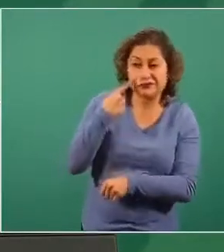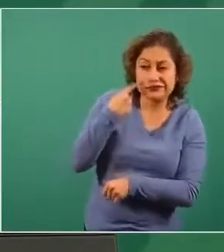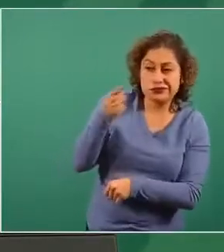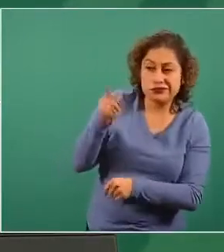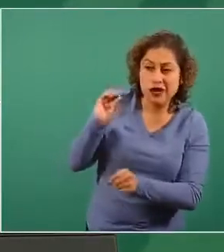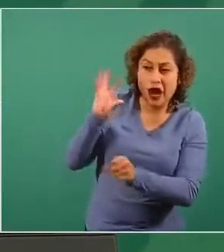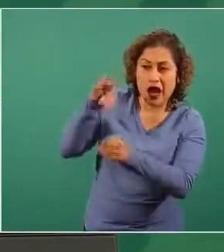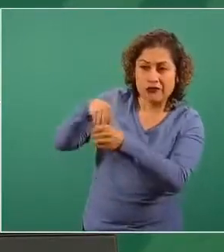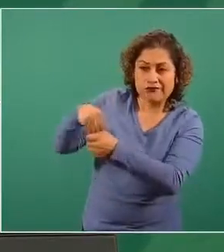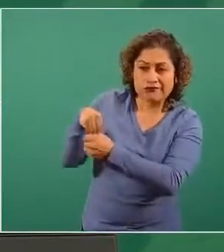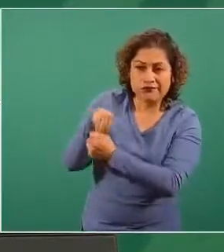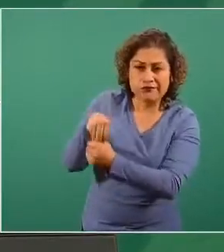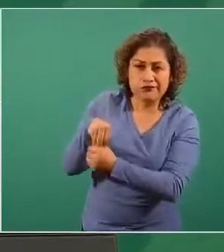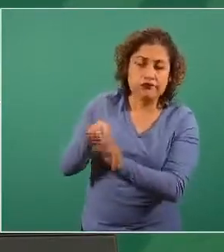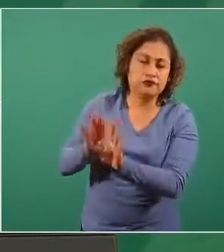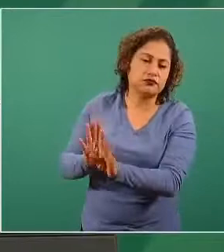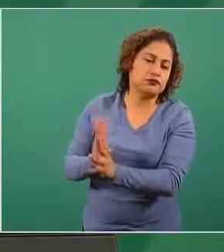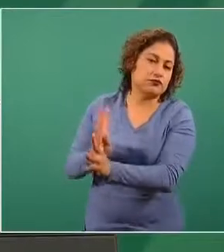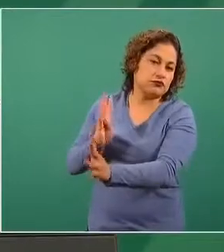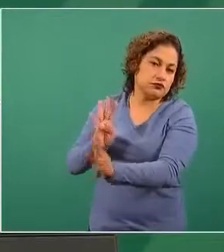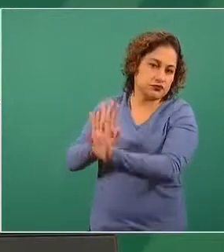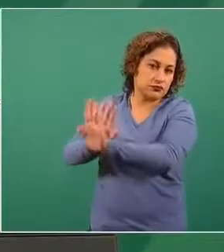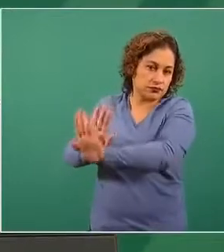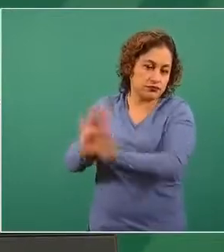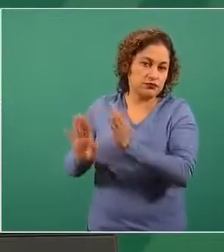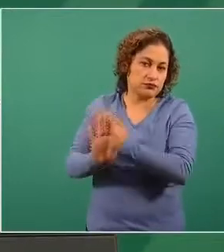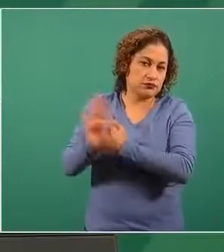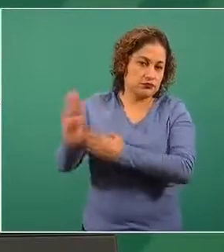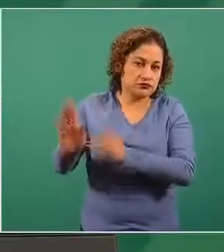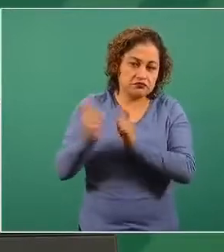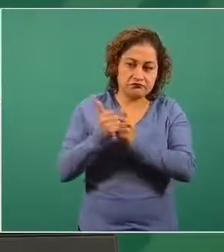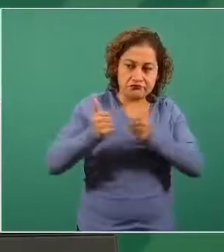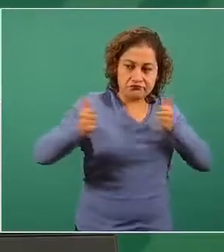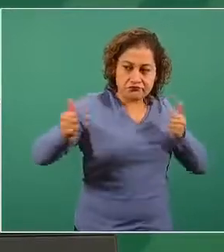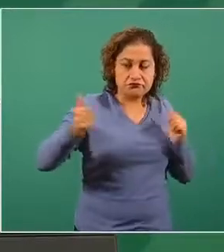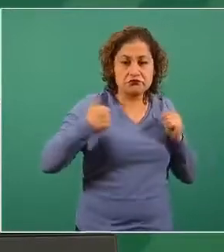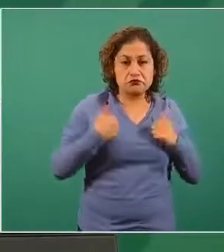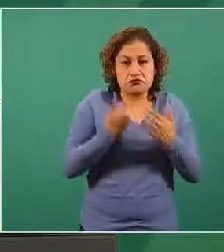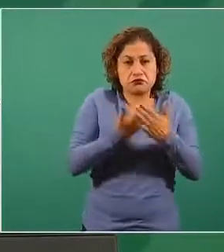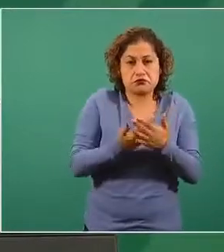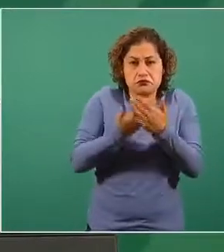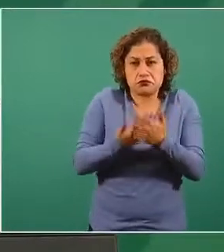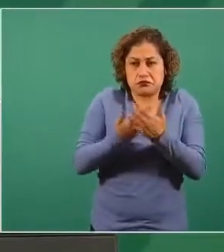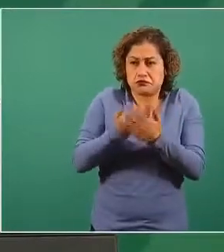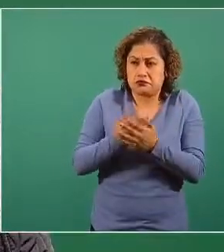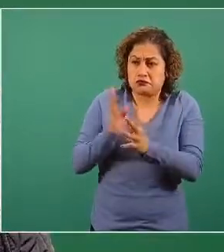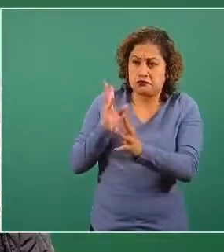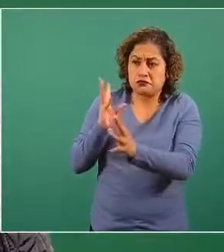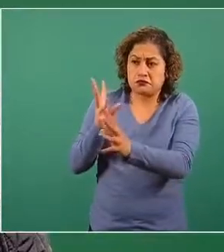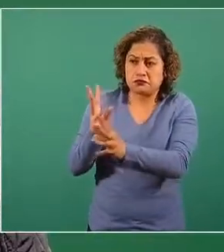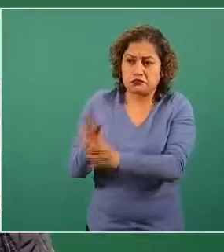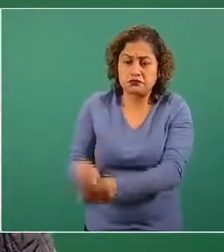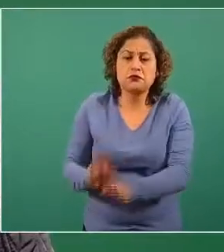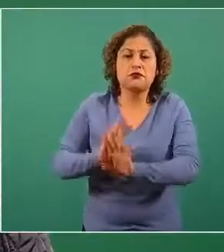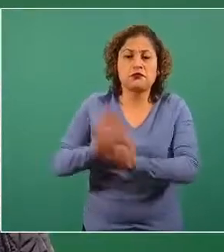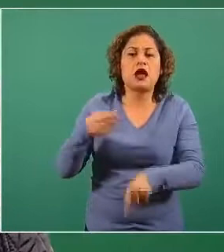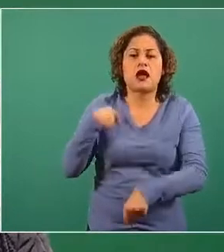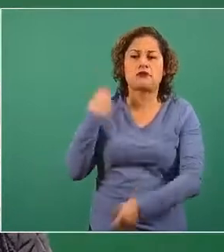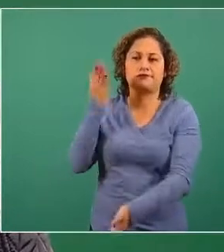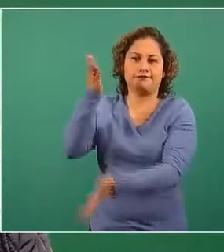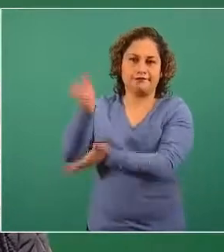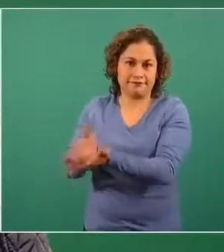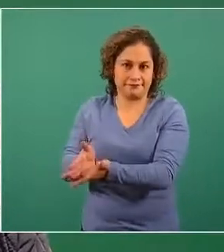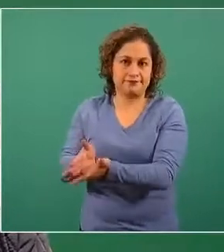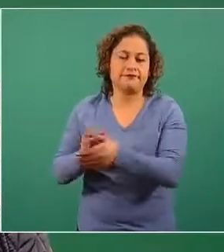caso también tomar la decisión con nuestras manos de esperar la información a que se nos otorgue, buscarla